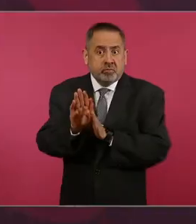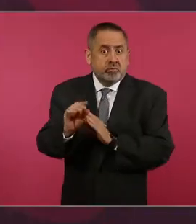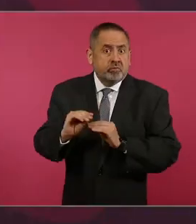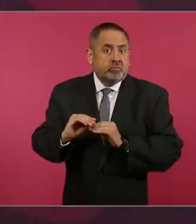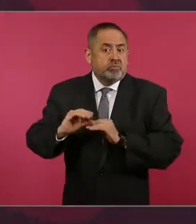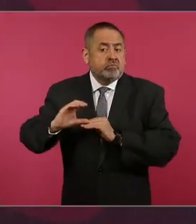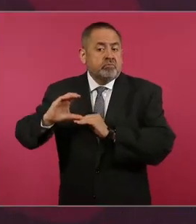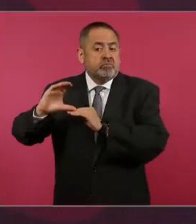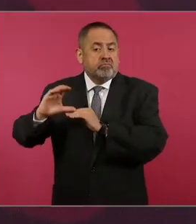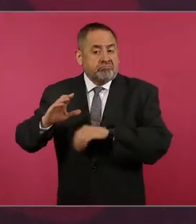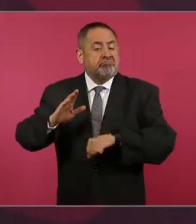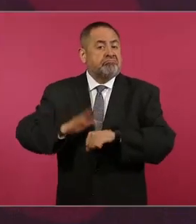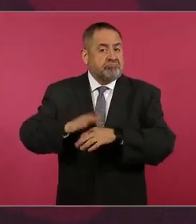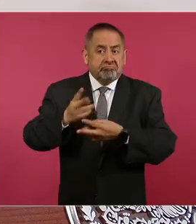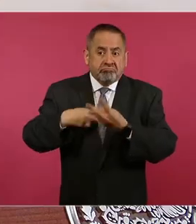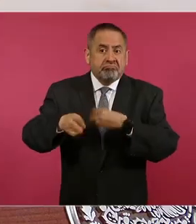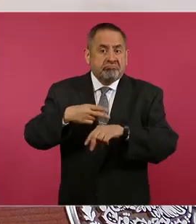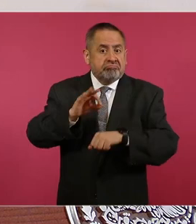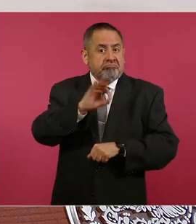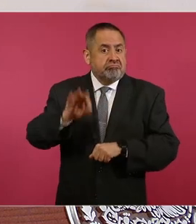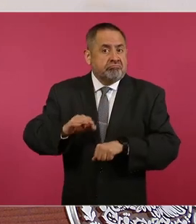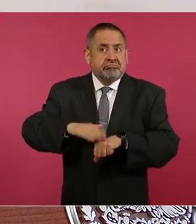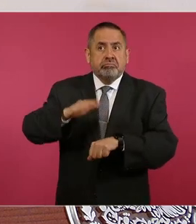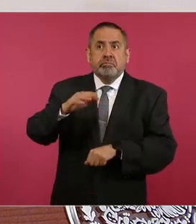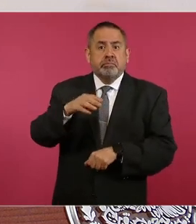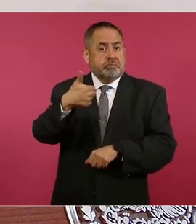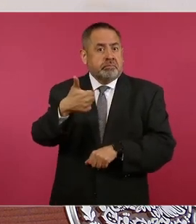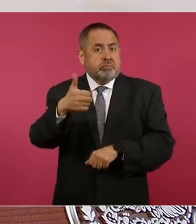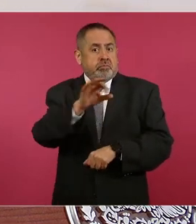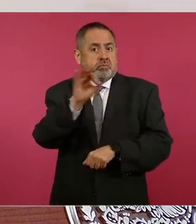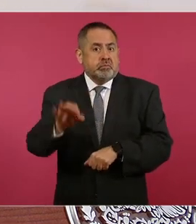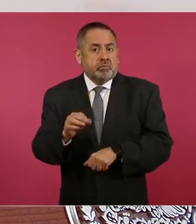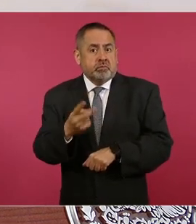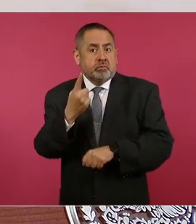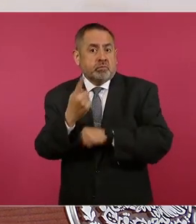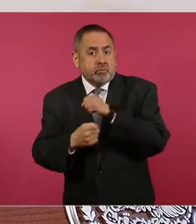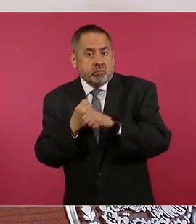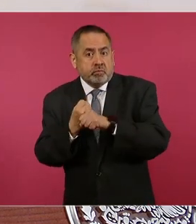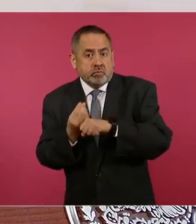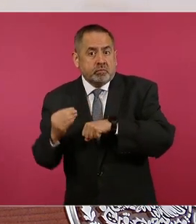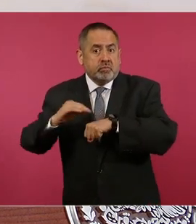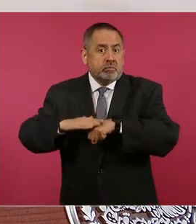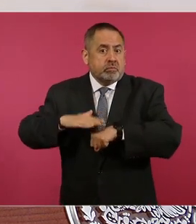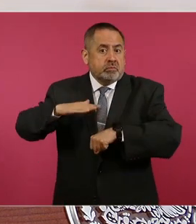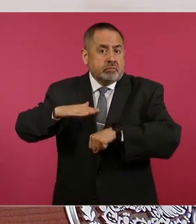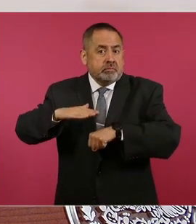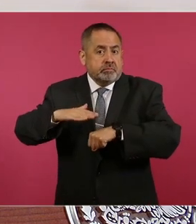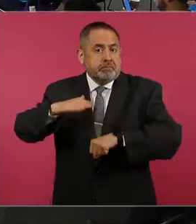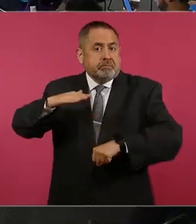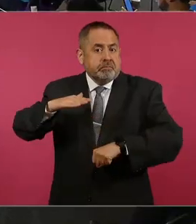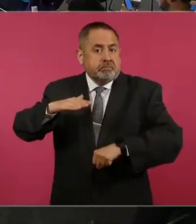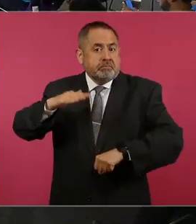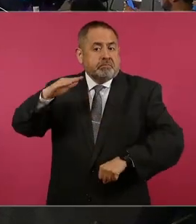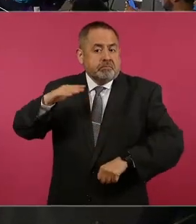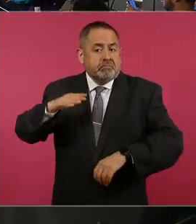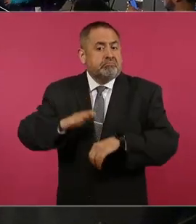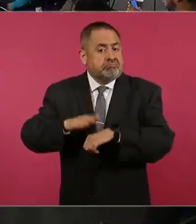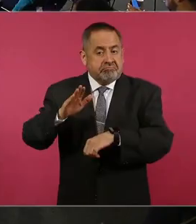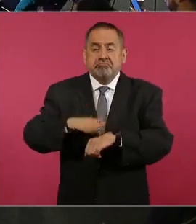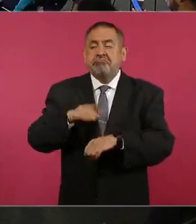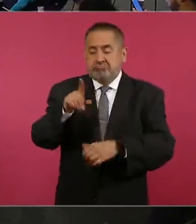promedio anual 6 por ciento y